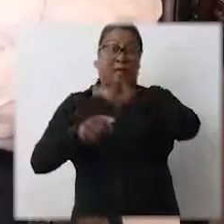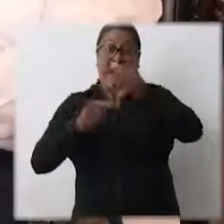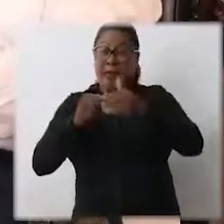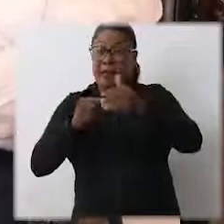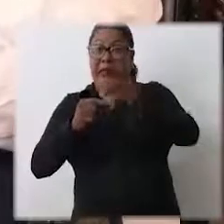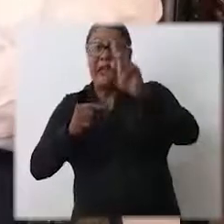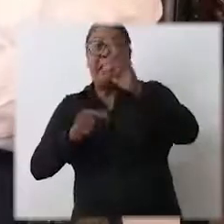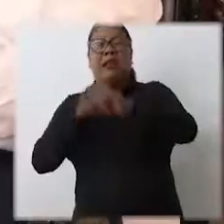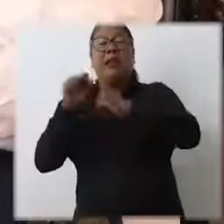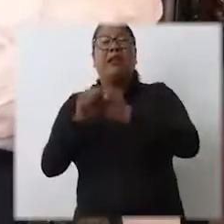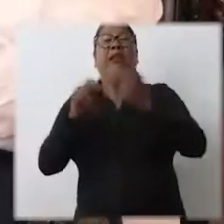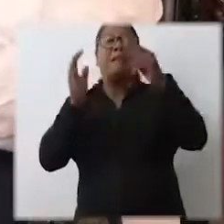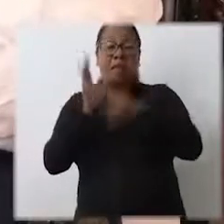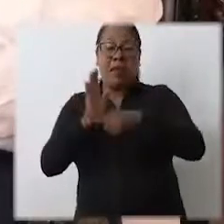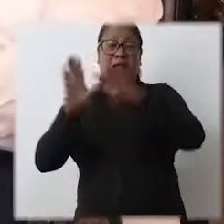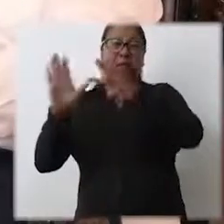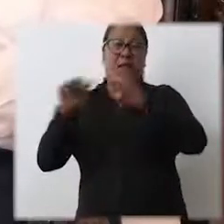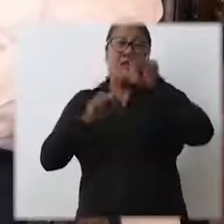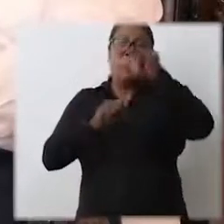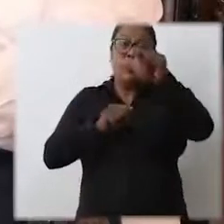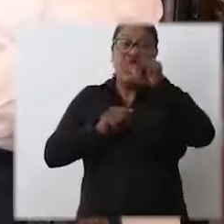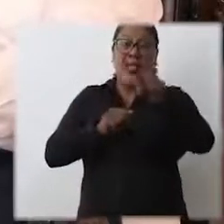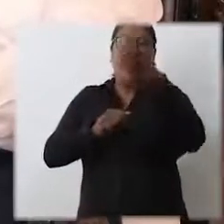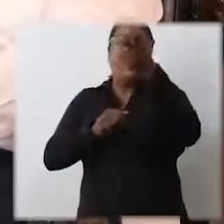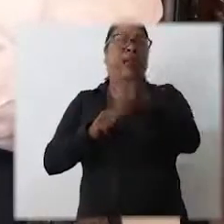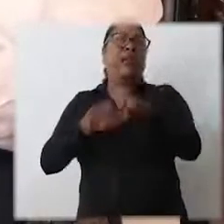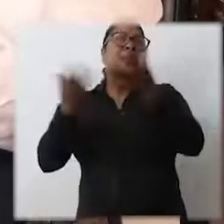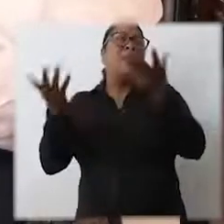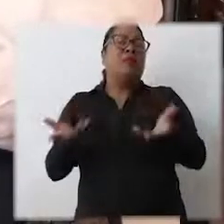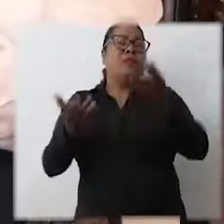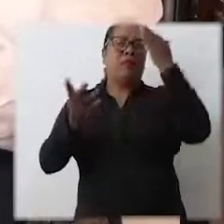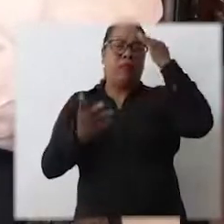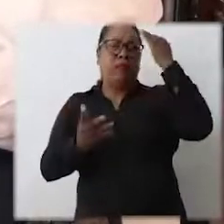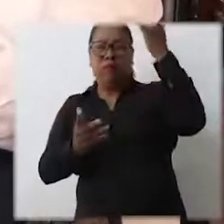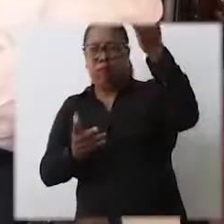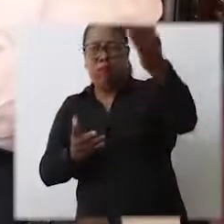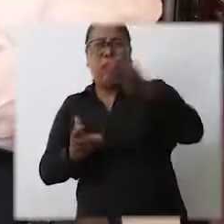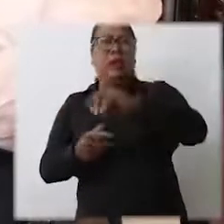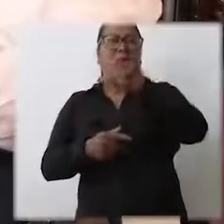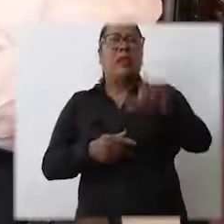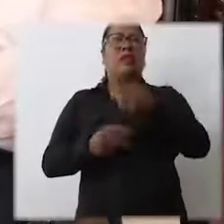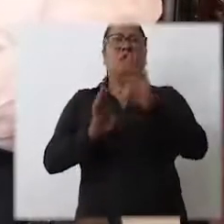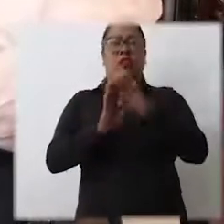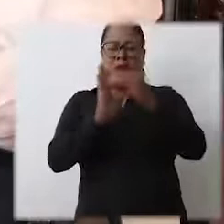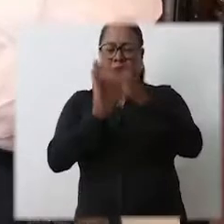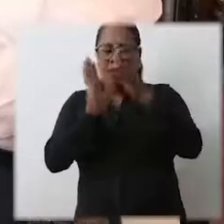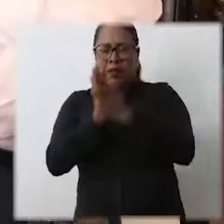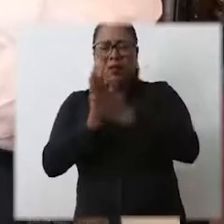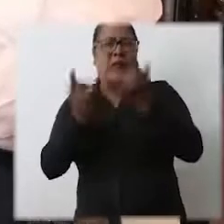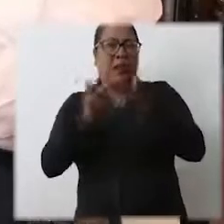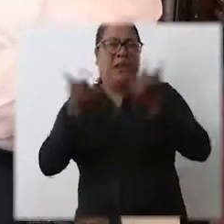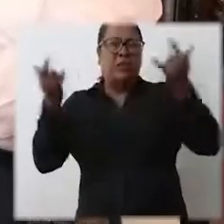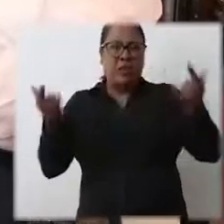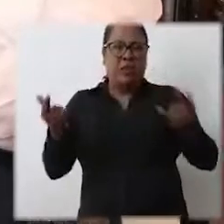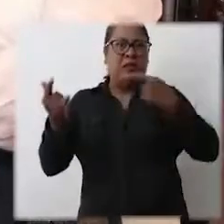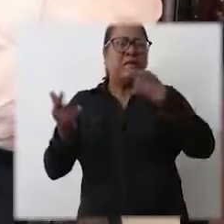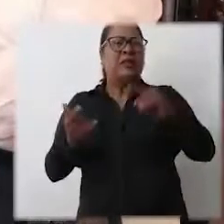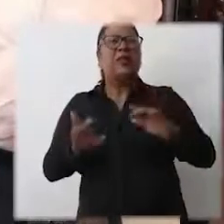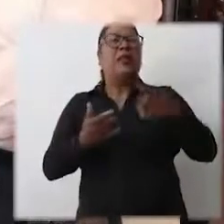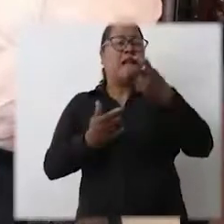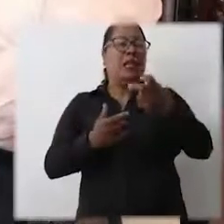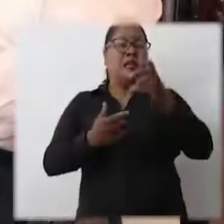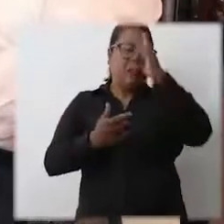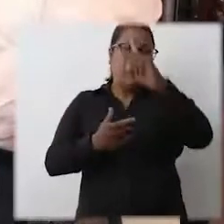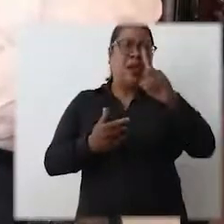Constitución oaxaqueña, en este año que conmemoramos el centenario de nuestra Constitución local, no puede